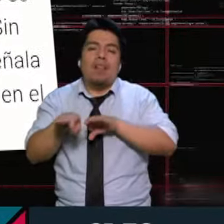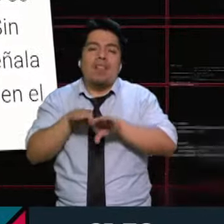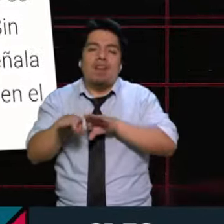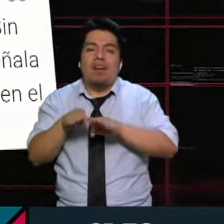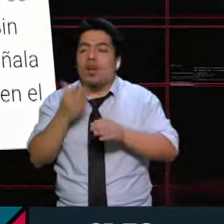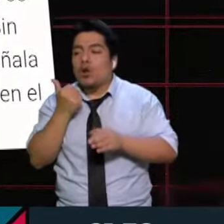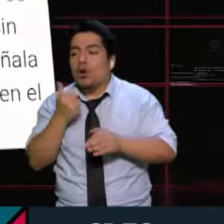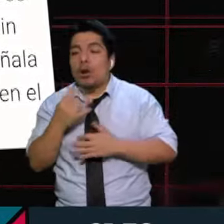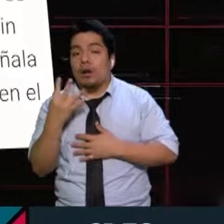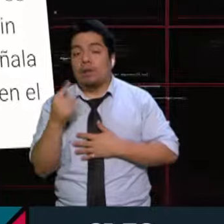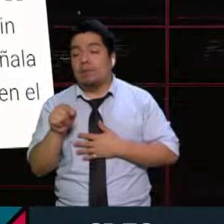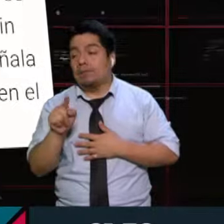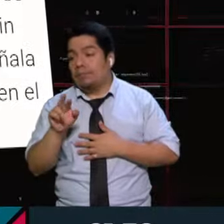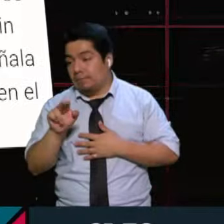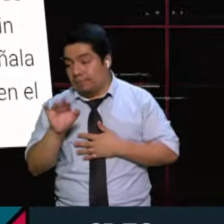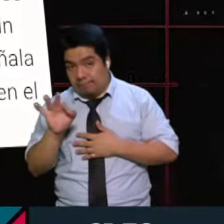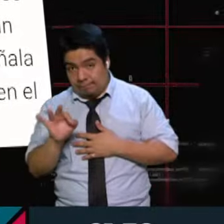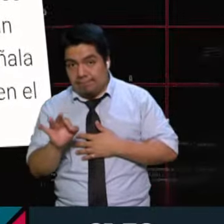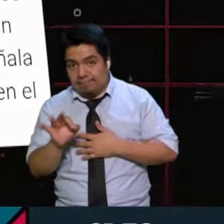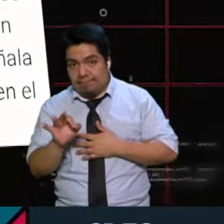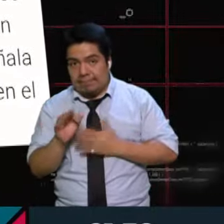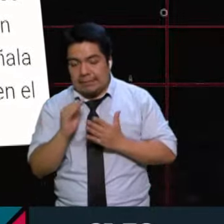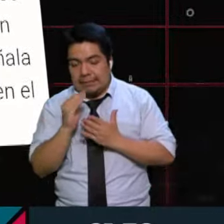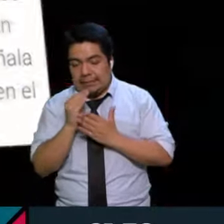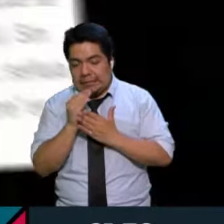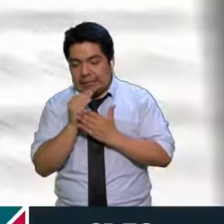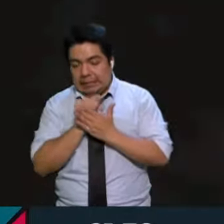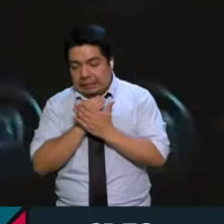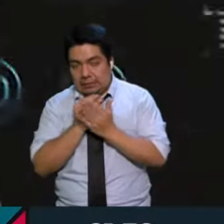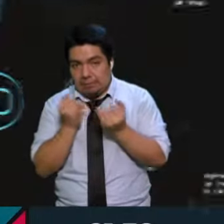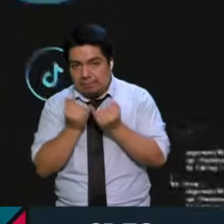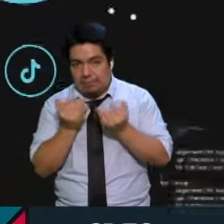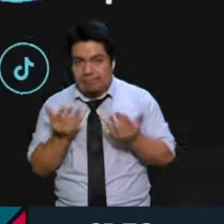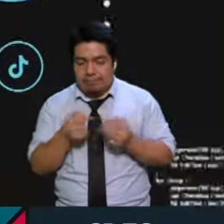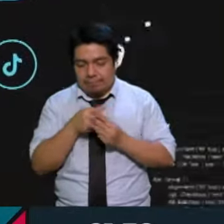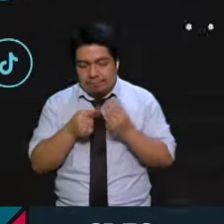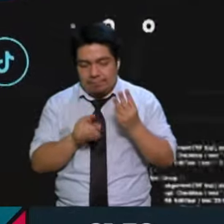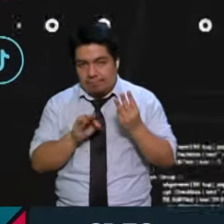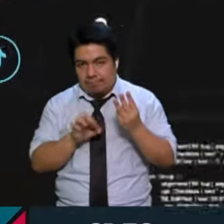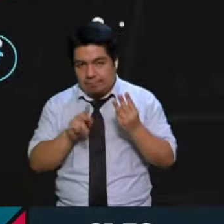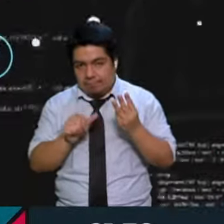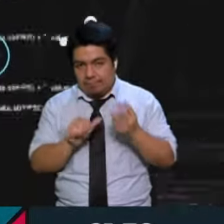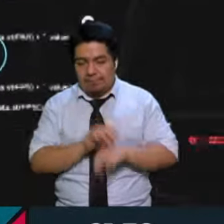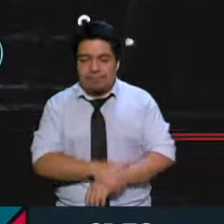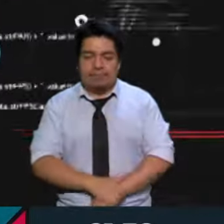al 4.25%, y el descenso del consumo interno. Infodemia.